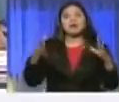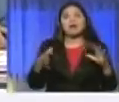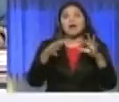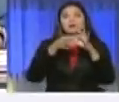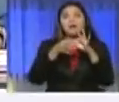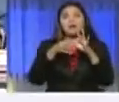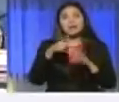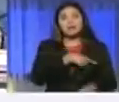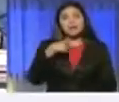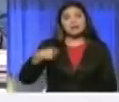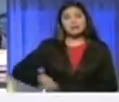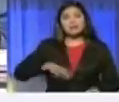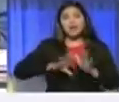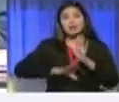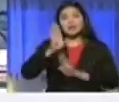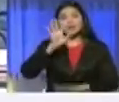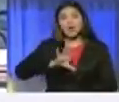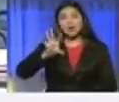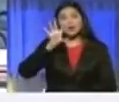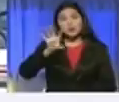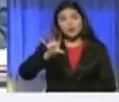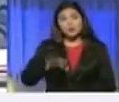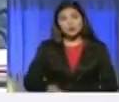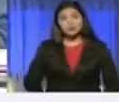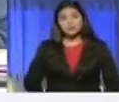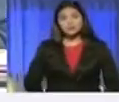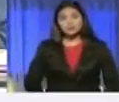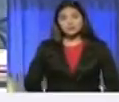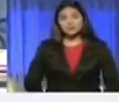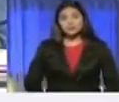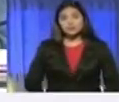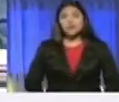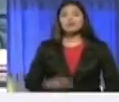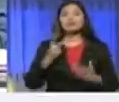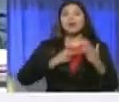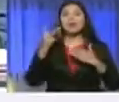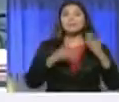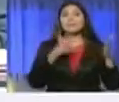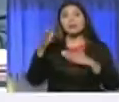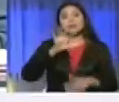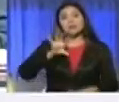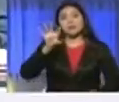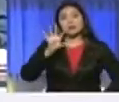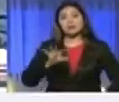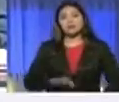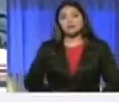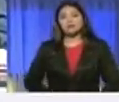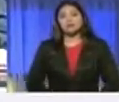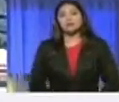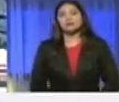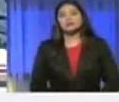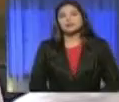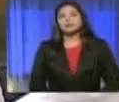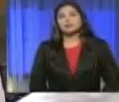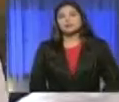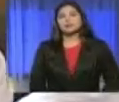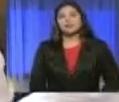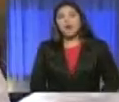con China en el desarrollo del arco minero del Orinoco y de todo el plan minero del país? Buenas noches, señor